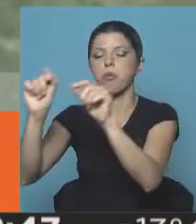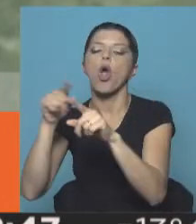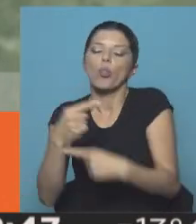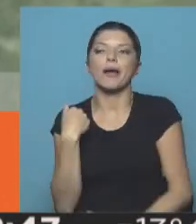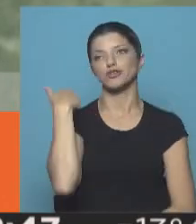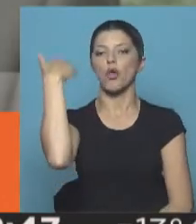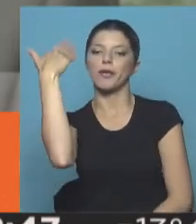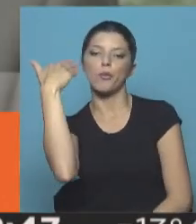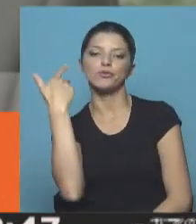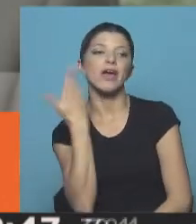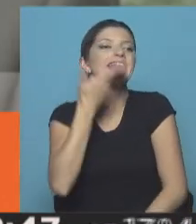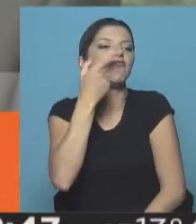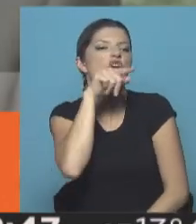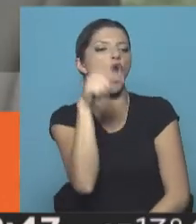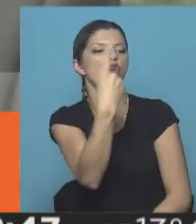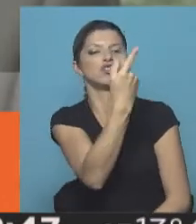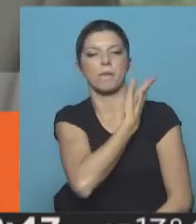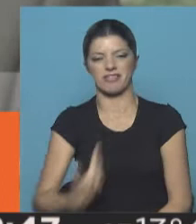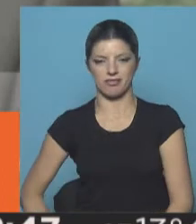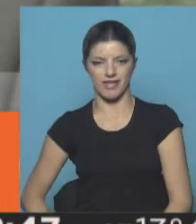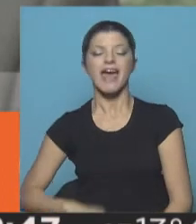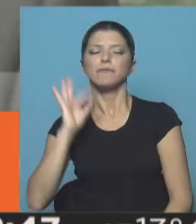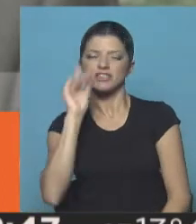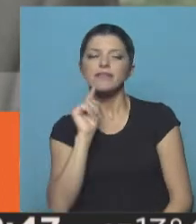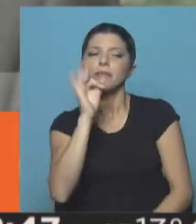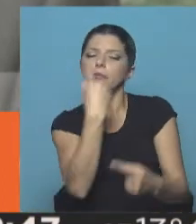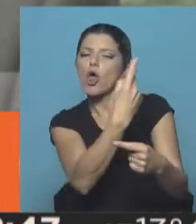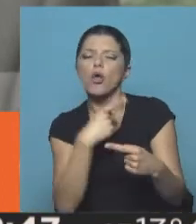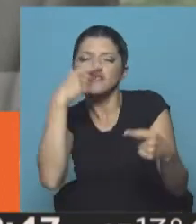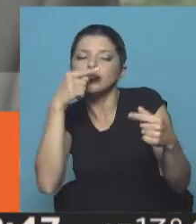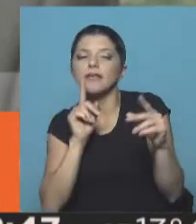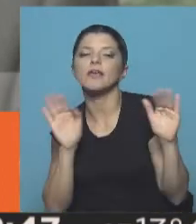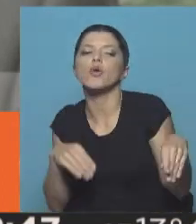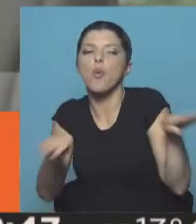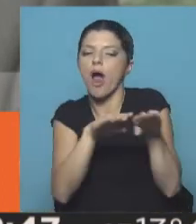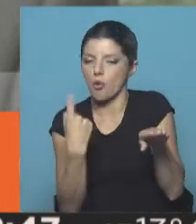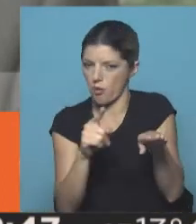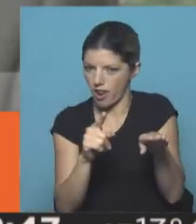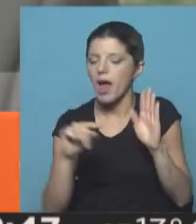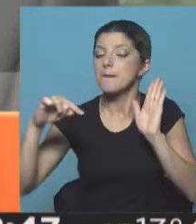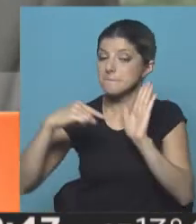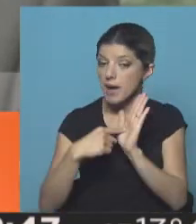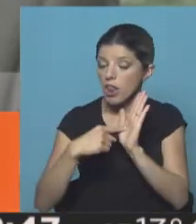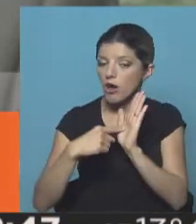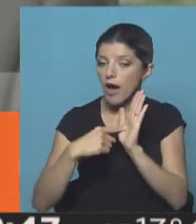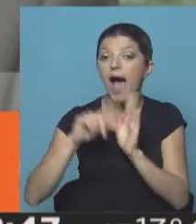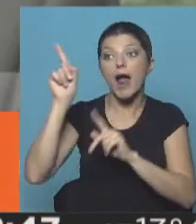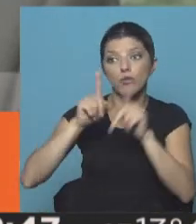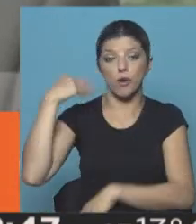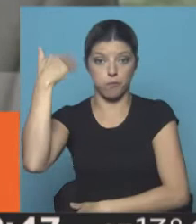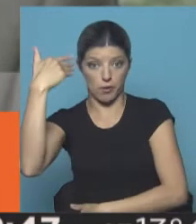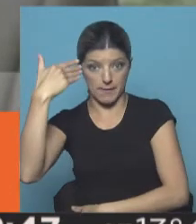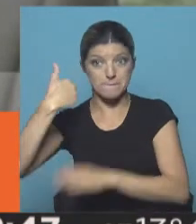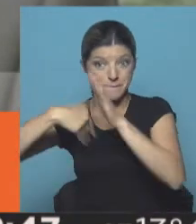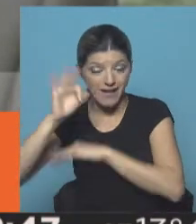saben cuáles son los valores compartidos, que es justamente lo que hay ahí. Pero hay discursos, sobre todo los de Medio Oriente, por